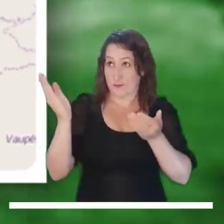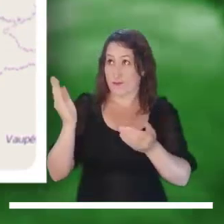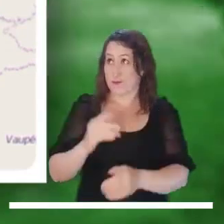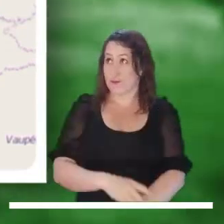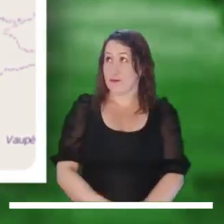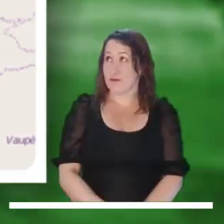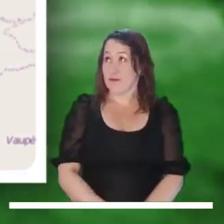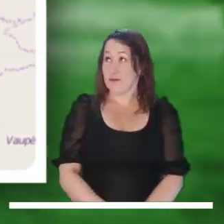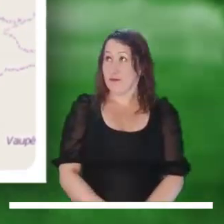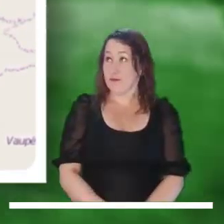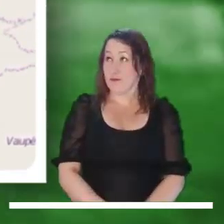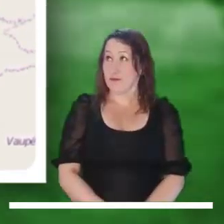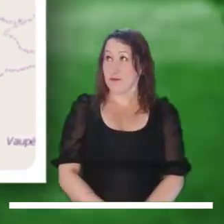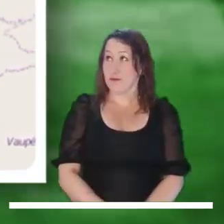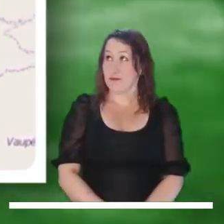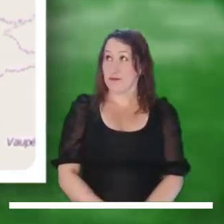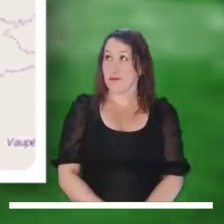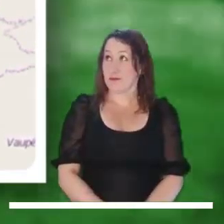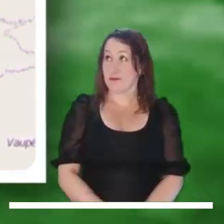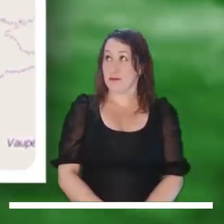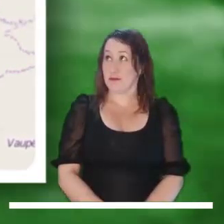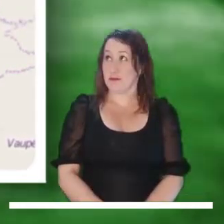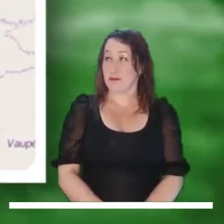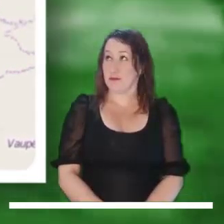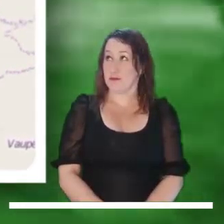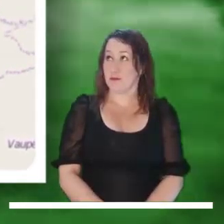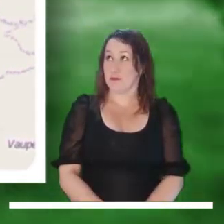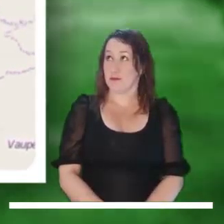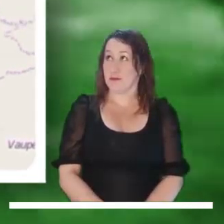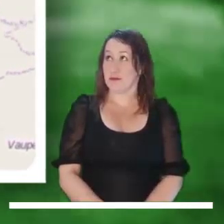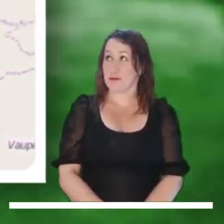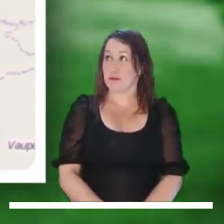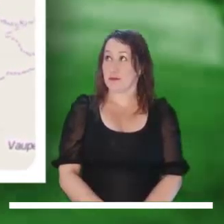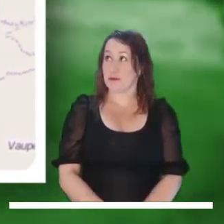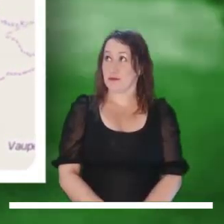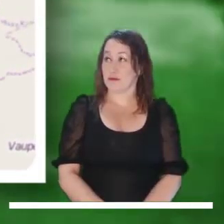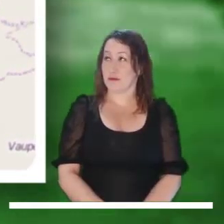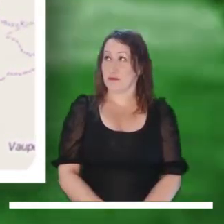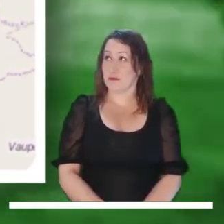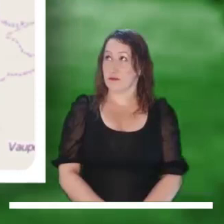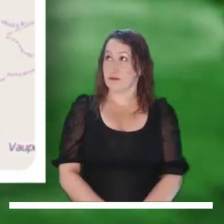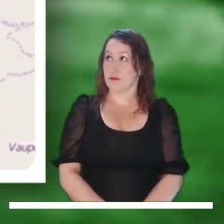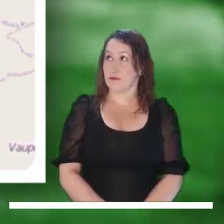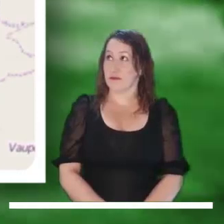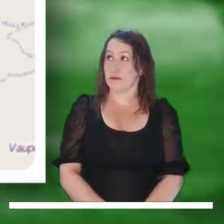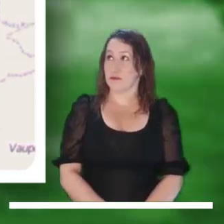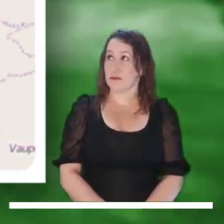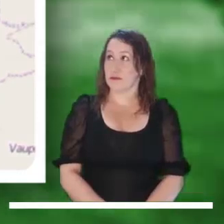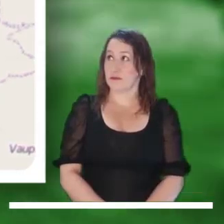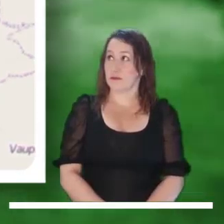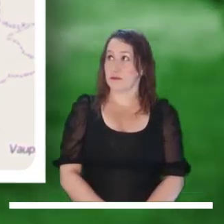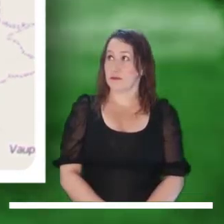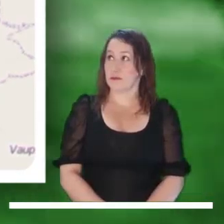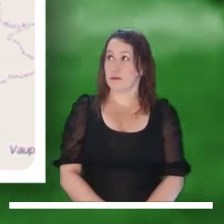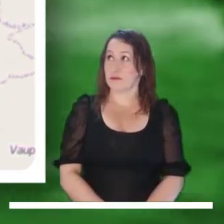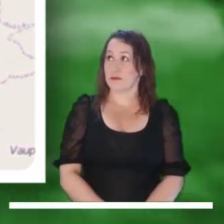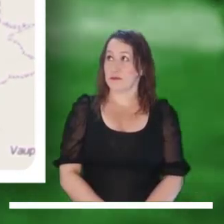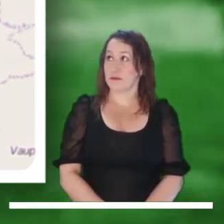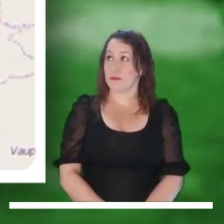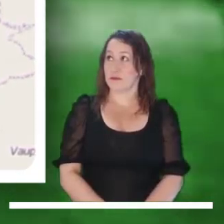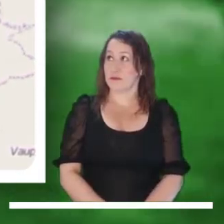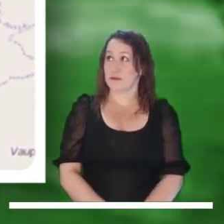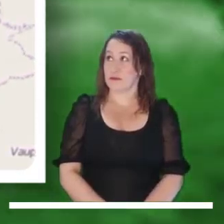Alerta roja por desbordamiento del río Guatiquía a la altura de la estación Puente Abadía en Villavicencio. Atención a las